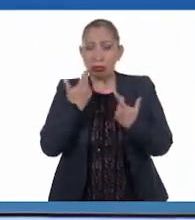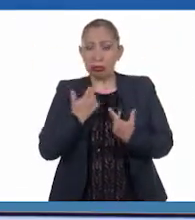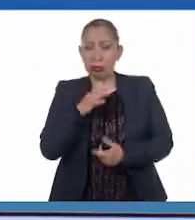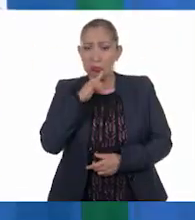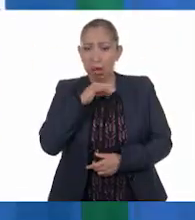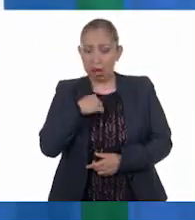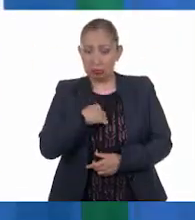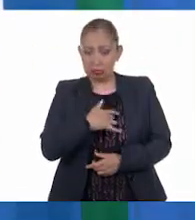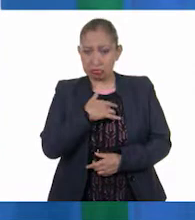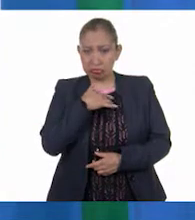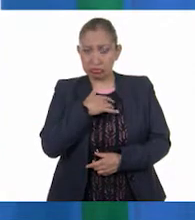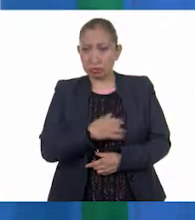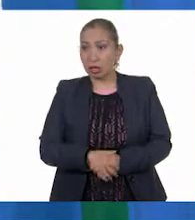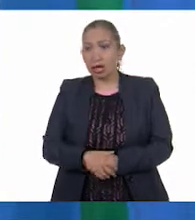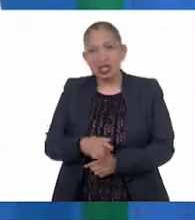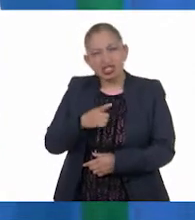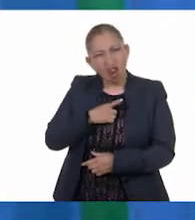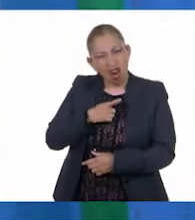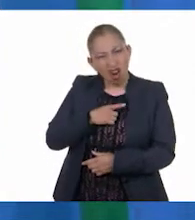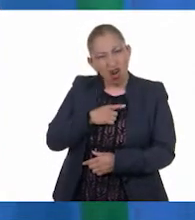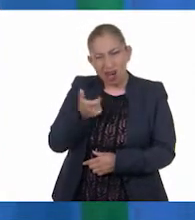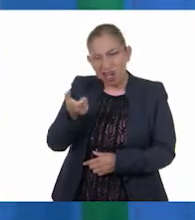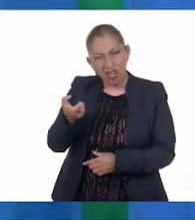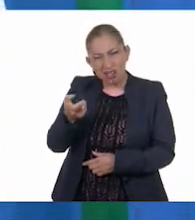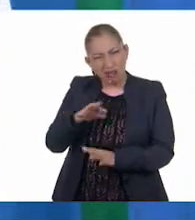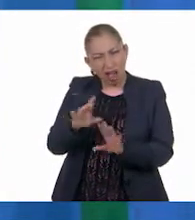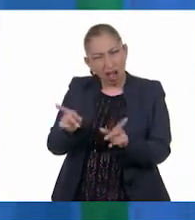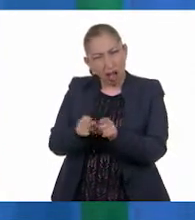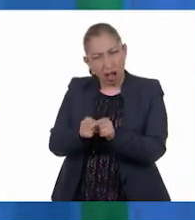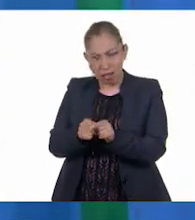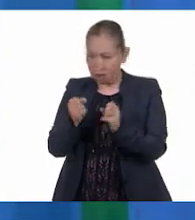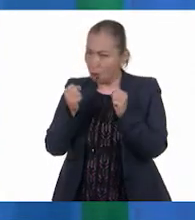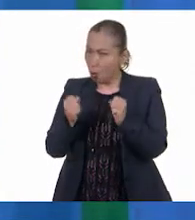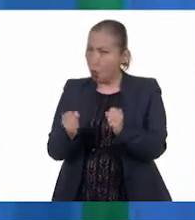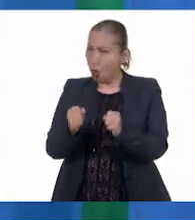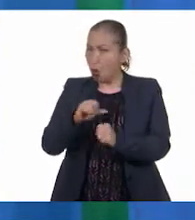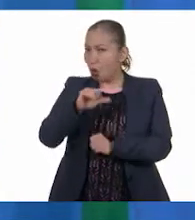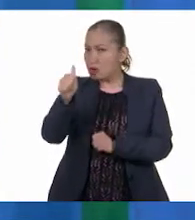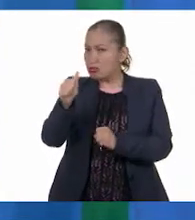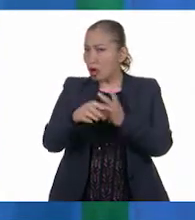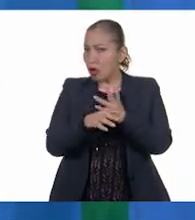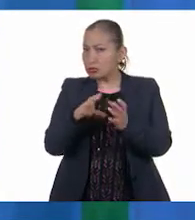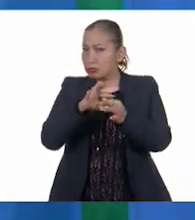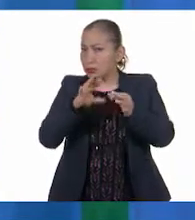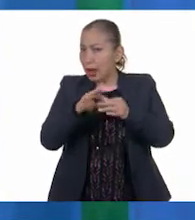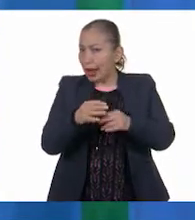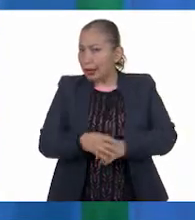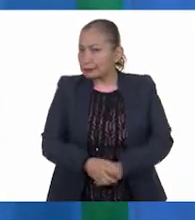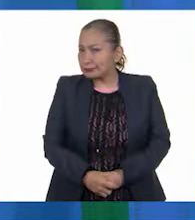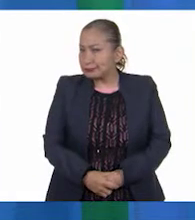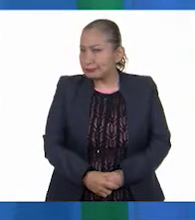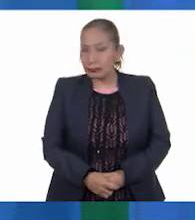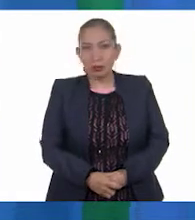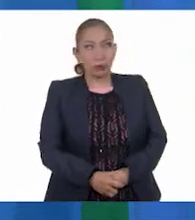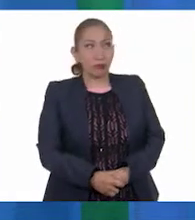mal. ¿Nada más porque sí? ¿Seguro que no hay alguna otra explicación?